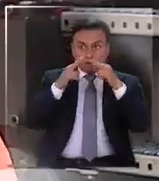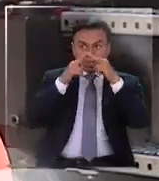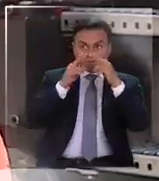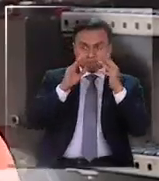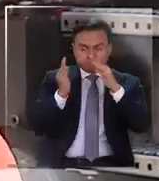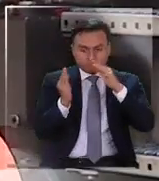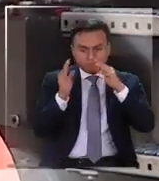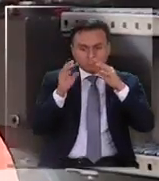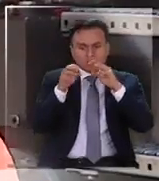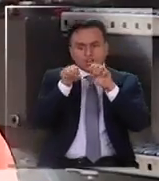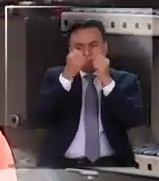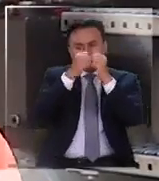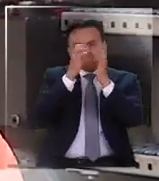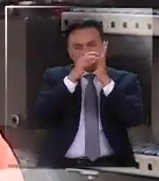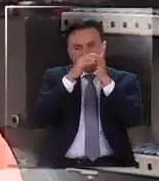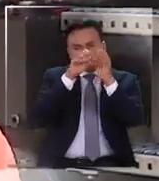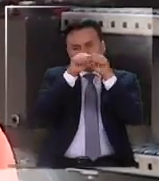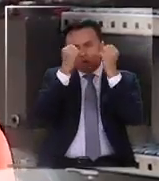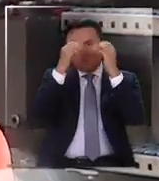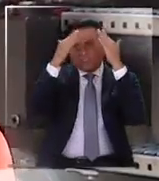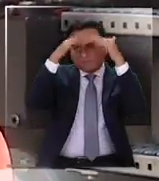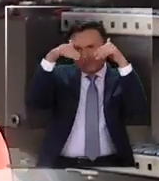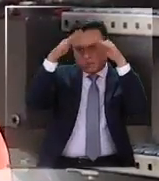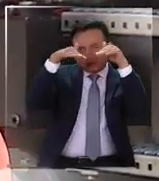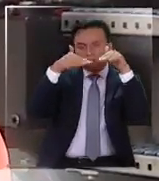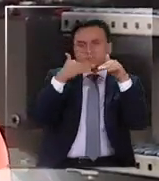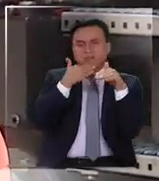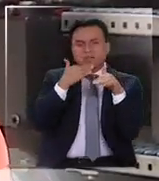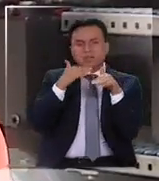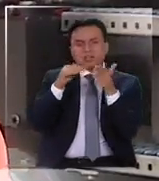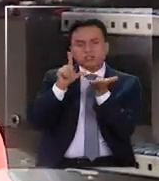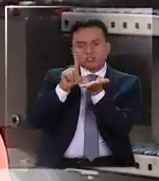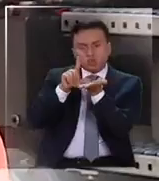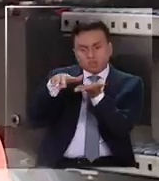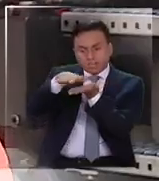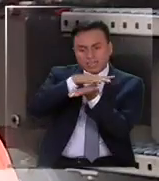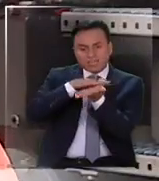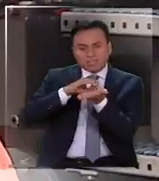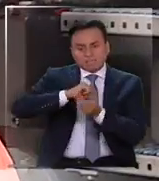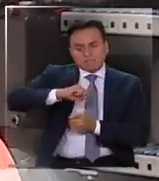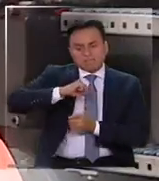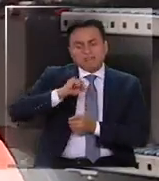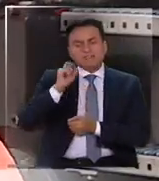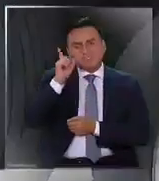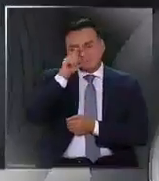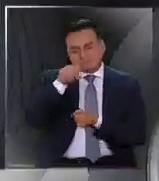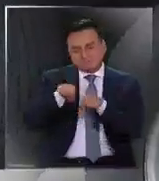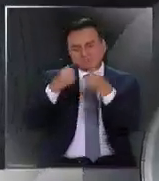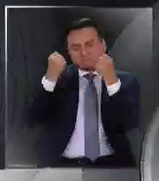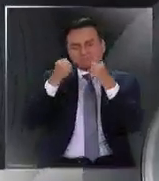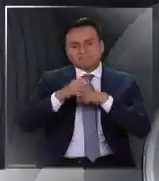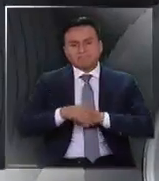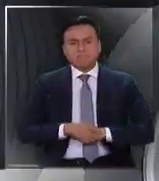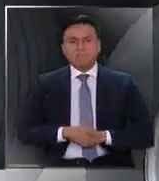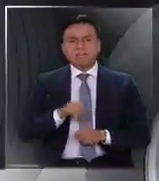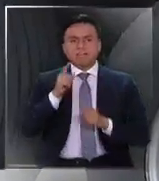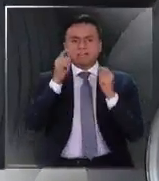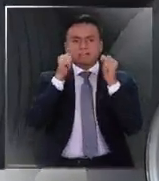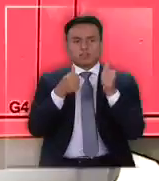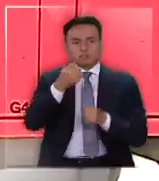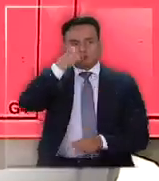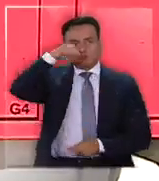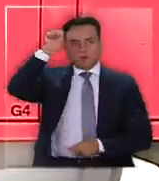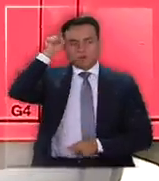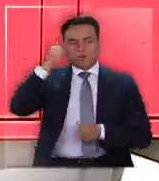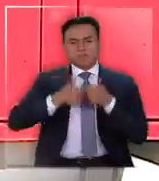colapse rompiendo vidrios y techos, y particularmente las zonas que oponen menos resistencia son las más dañadas. Este experto bombero